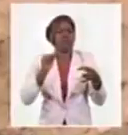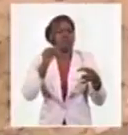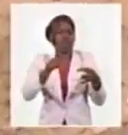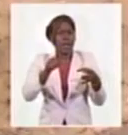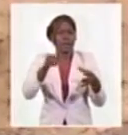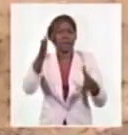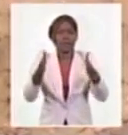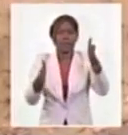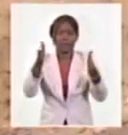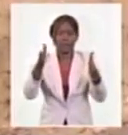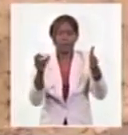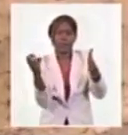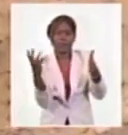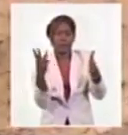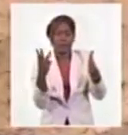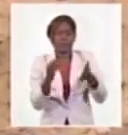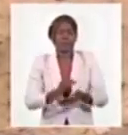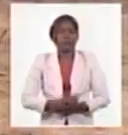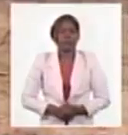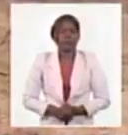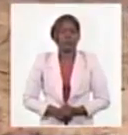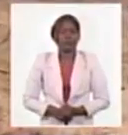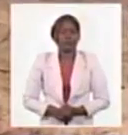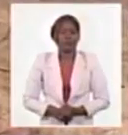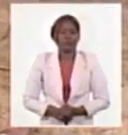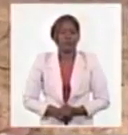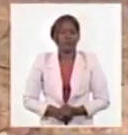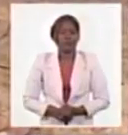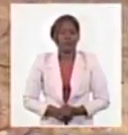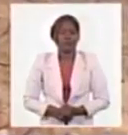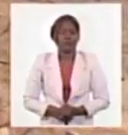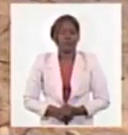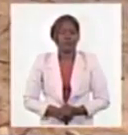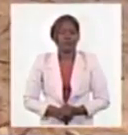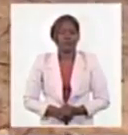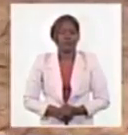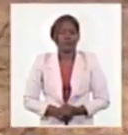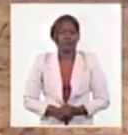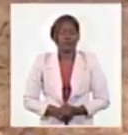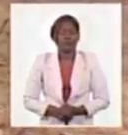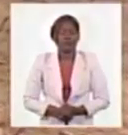Y llegamos al momento cuando el frente se estabiliza.